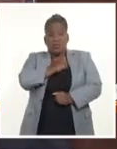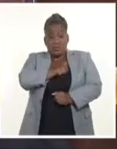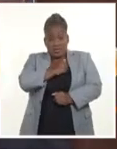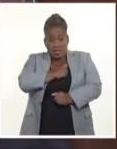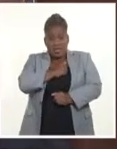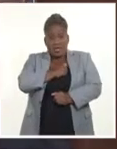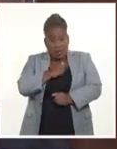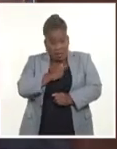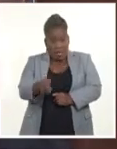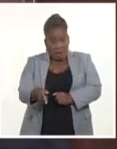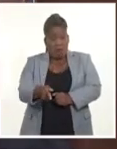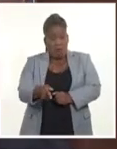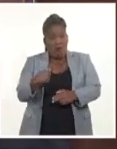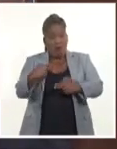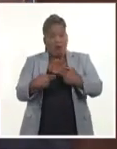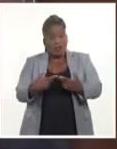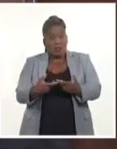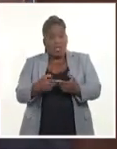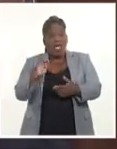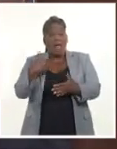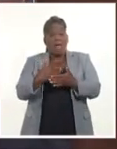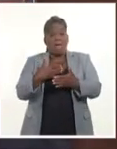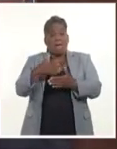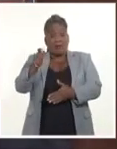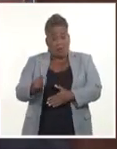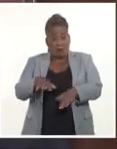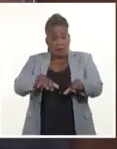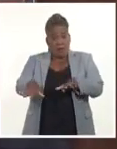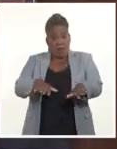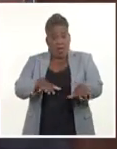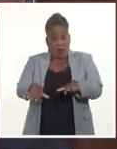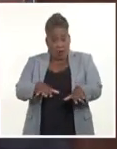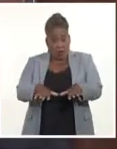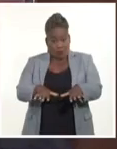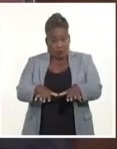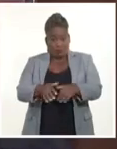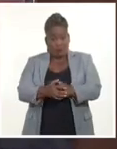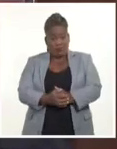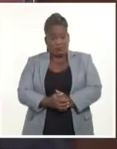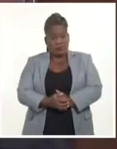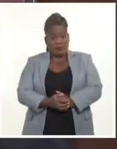por este camino, los empresarios hay que prepararlo para reindustrializar por ese camino.